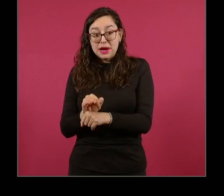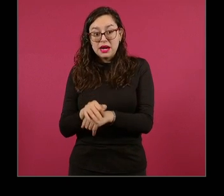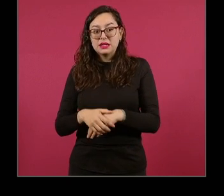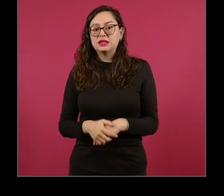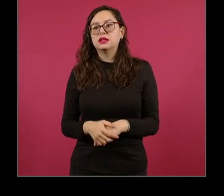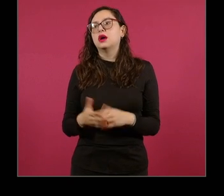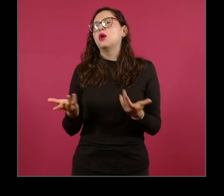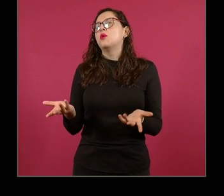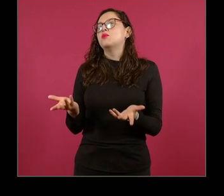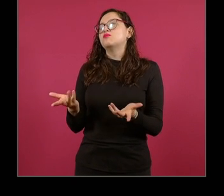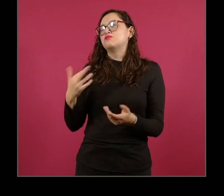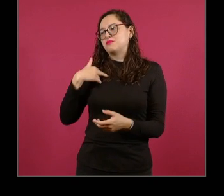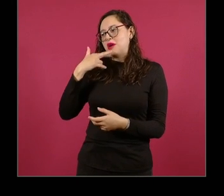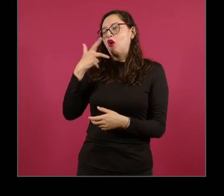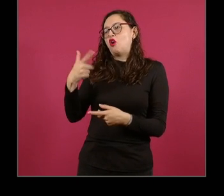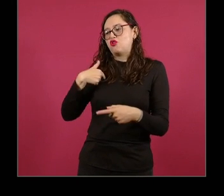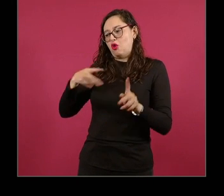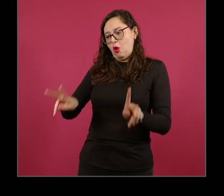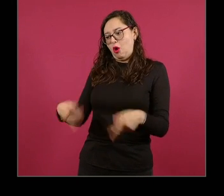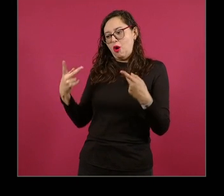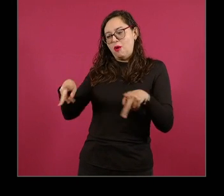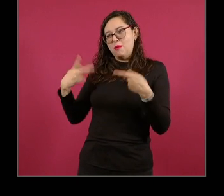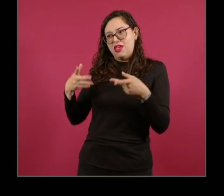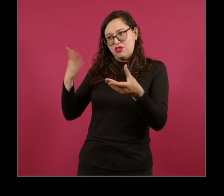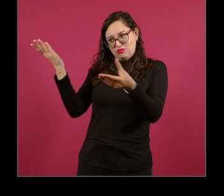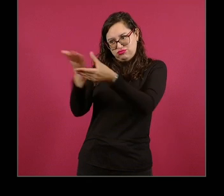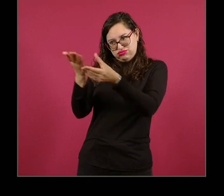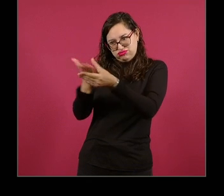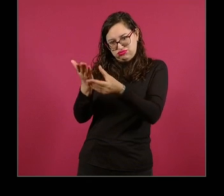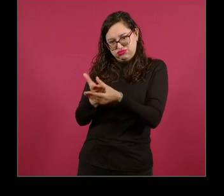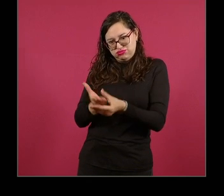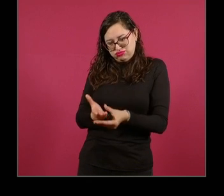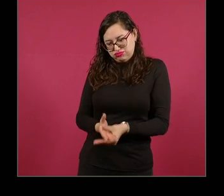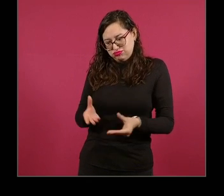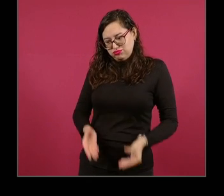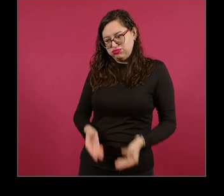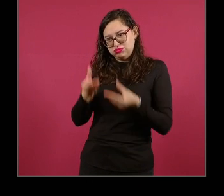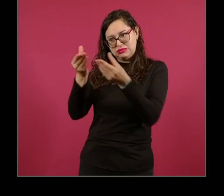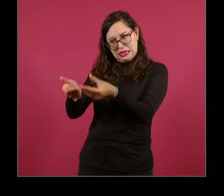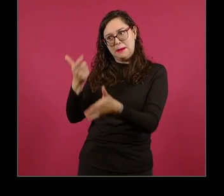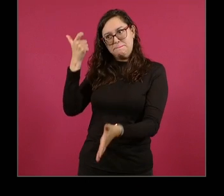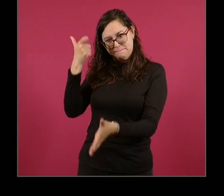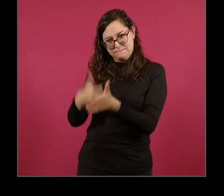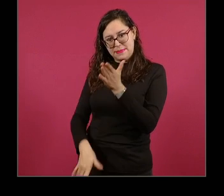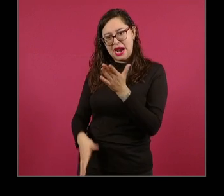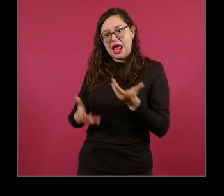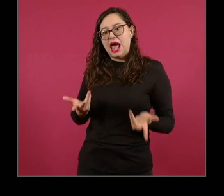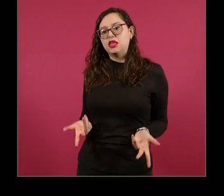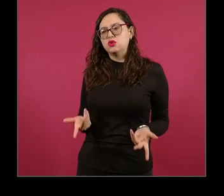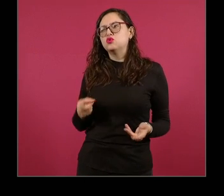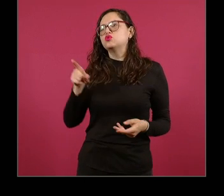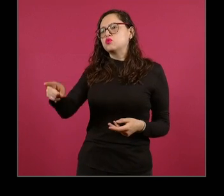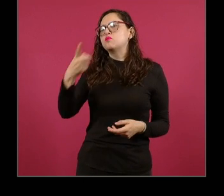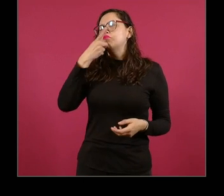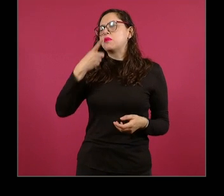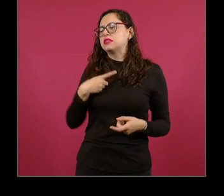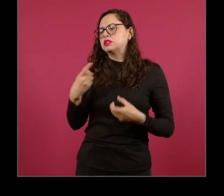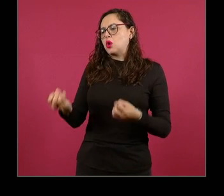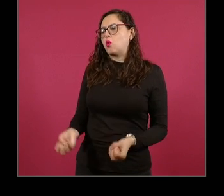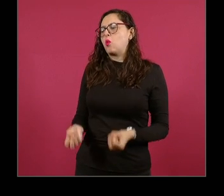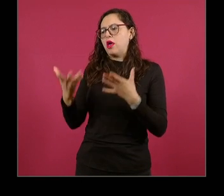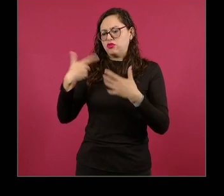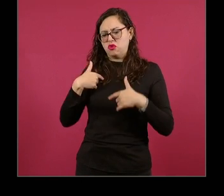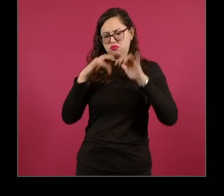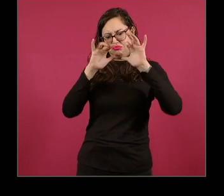piden por docena? Así me evitan trabajo a cada rato. Y a ustedes les puede salir más barato. Ustedes me dicen cómo. Yo les hago el debido